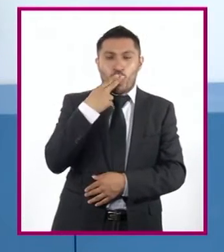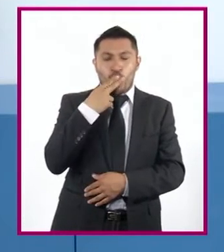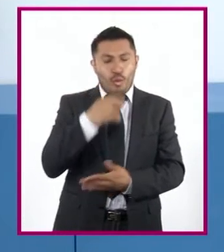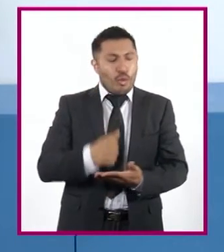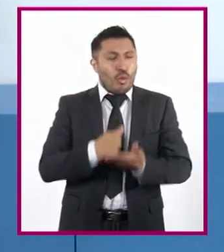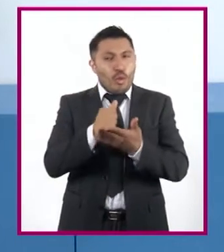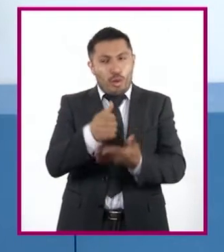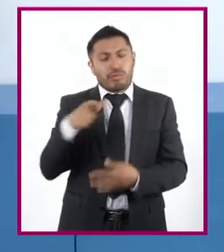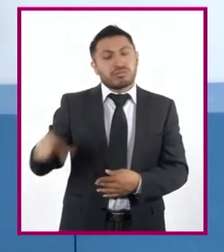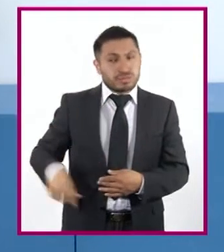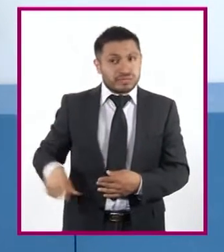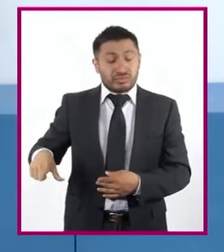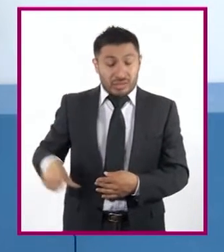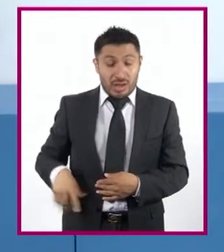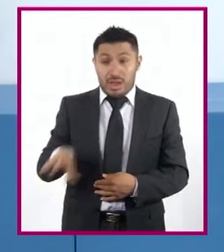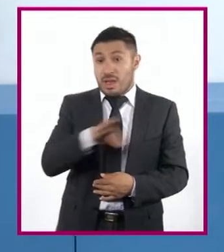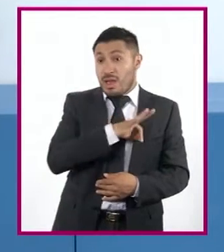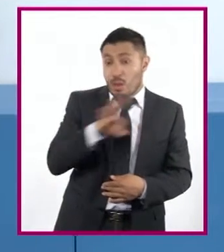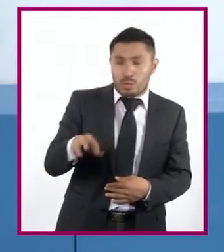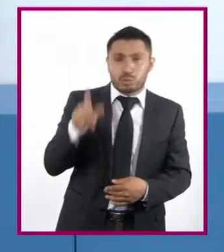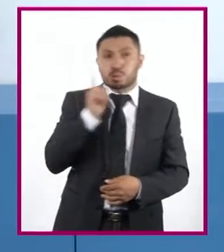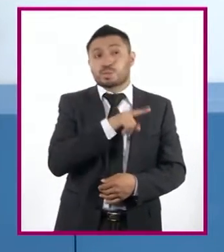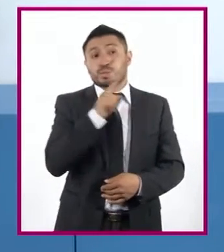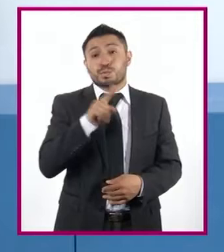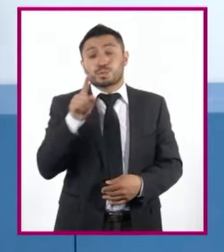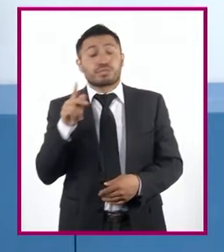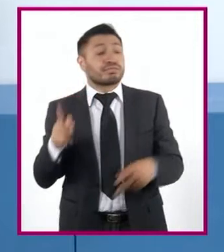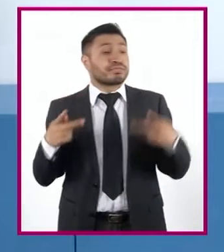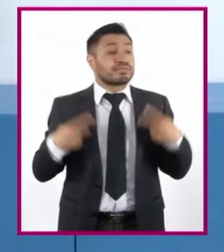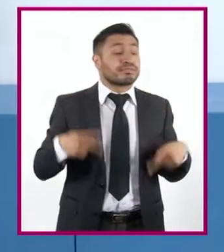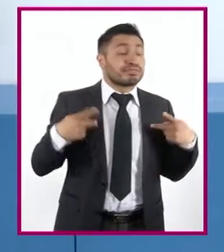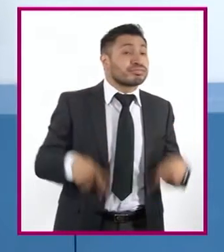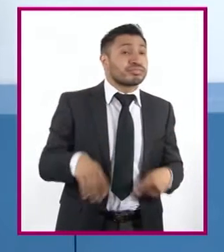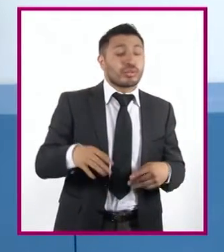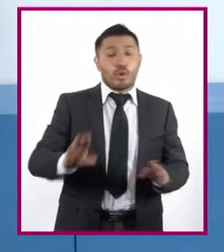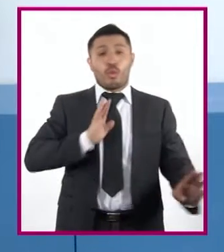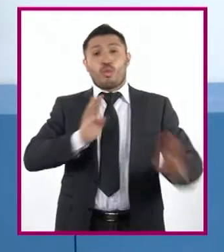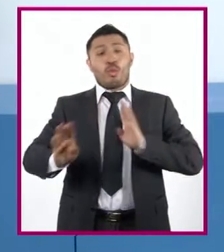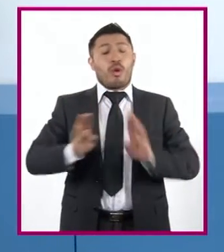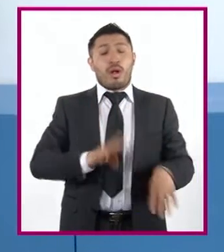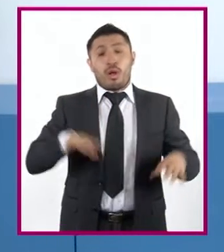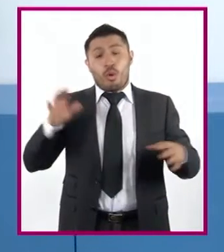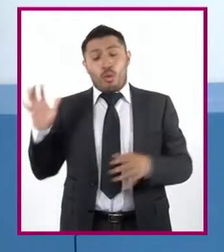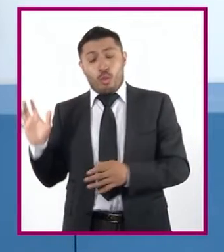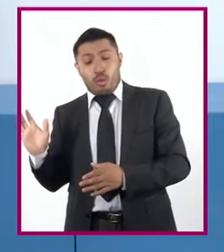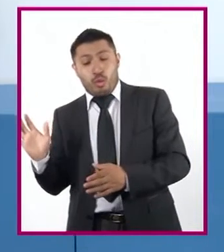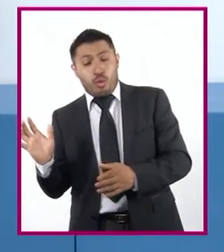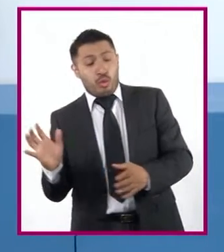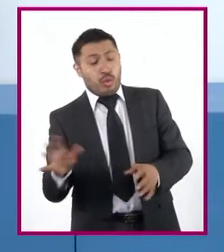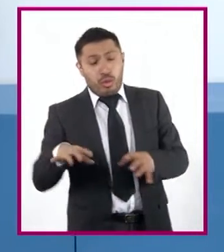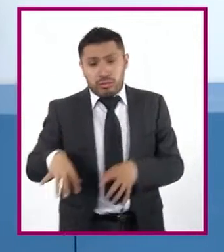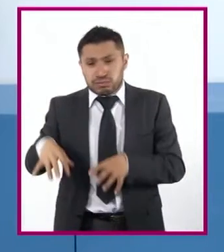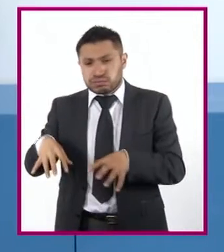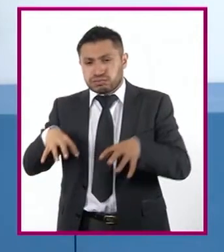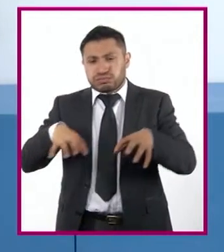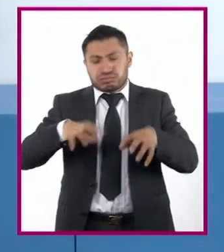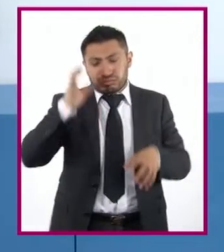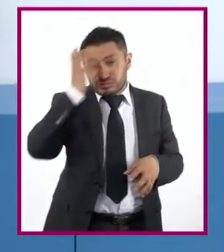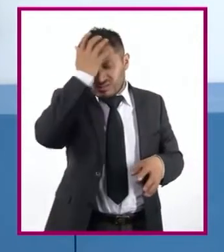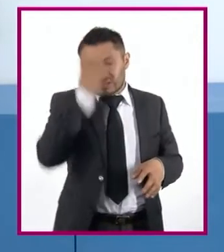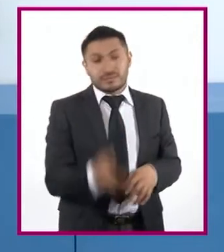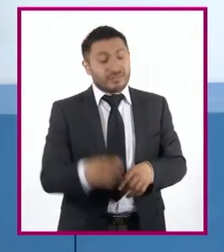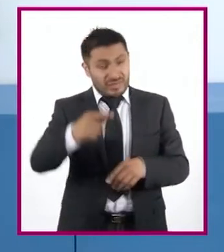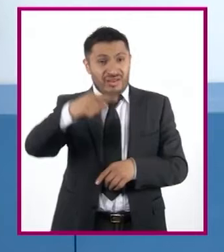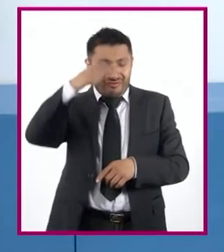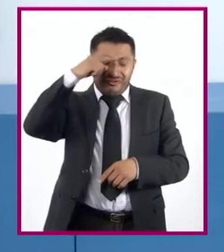gobierno. Podríais calcular poblaciones, ejércitos y rebaños. Fácil os sería evaluar las riquezas